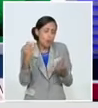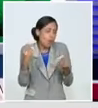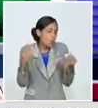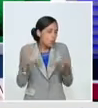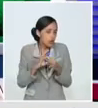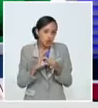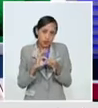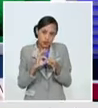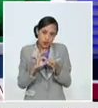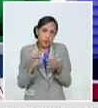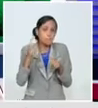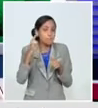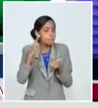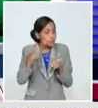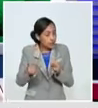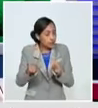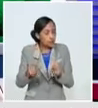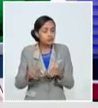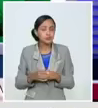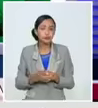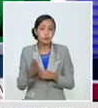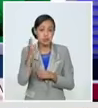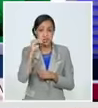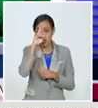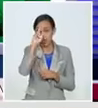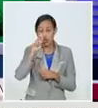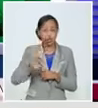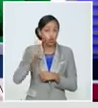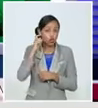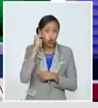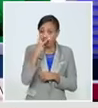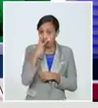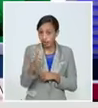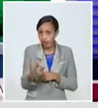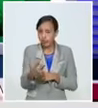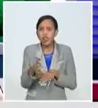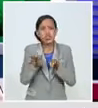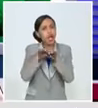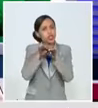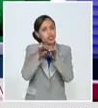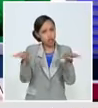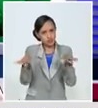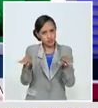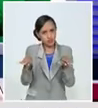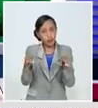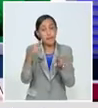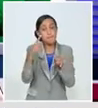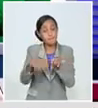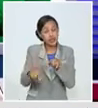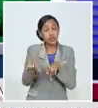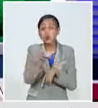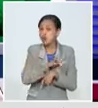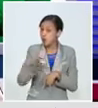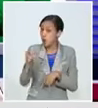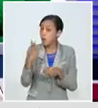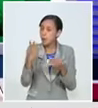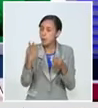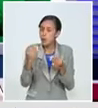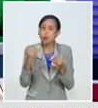me planteaba la doctora Lisset que estable, pero de todas formas de mucho riesgo.